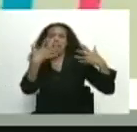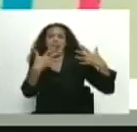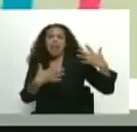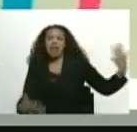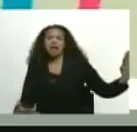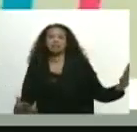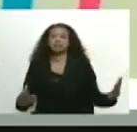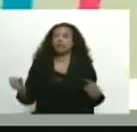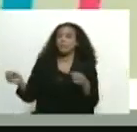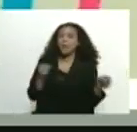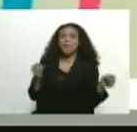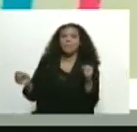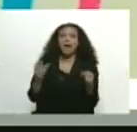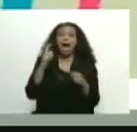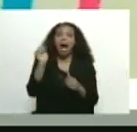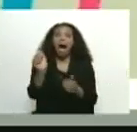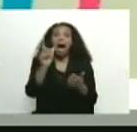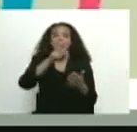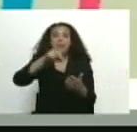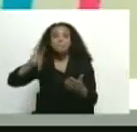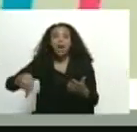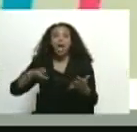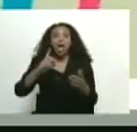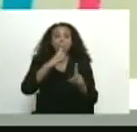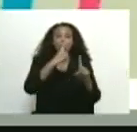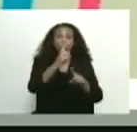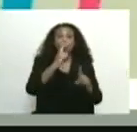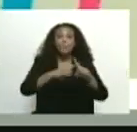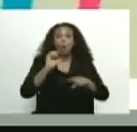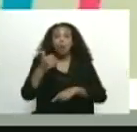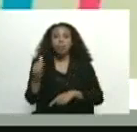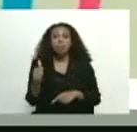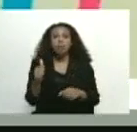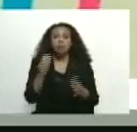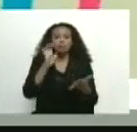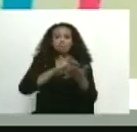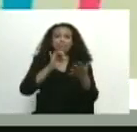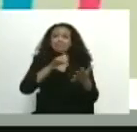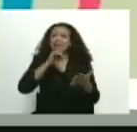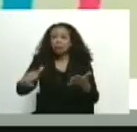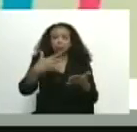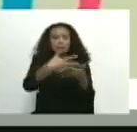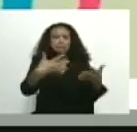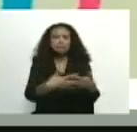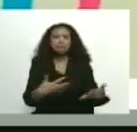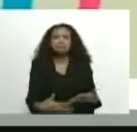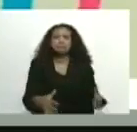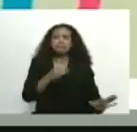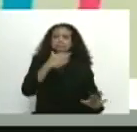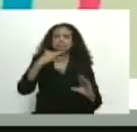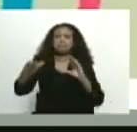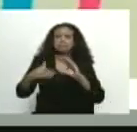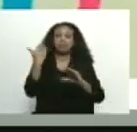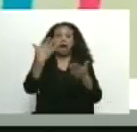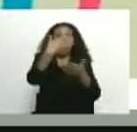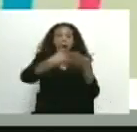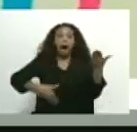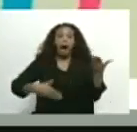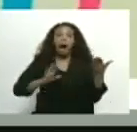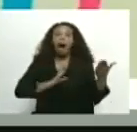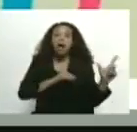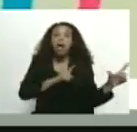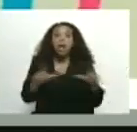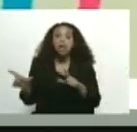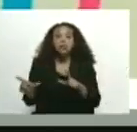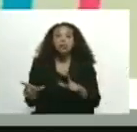buscó la aplicación APP, puso la denuncia y nos pudimos articular. Ah,